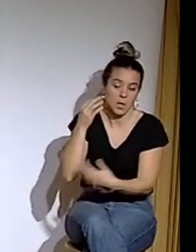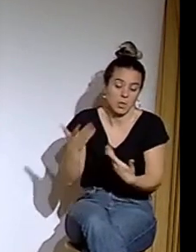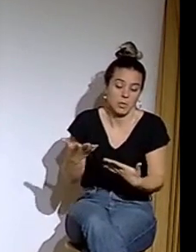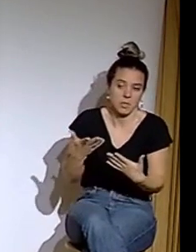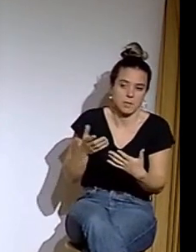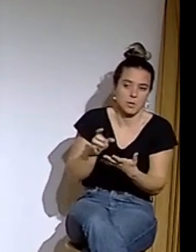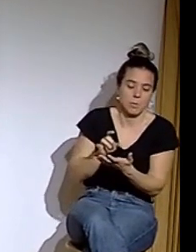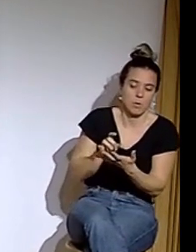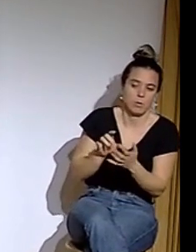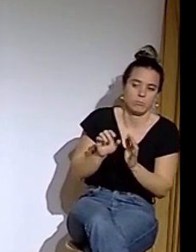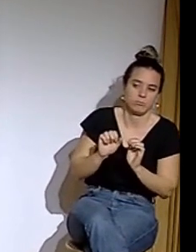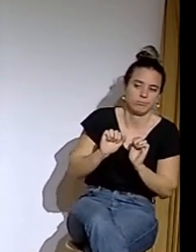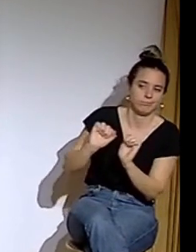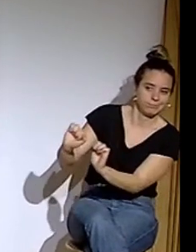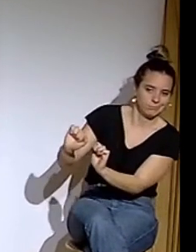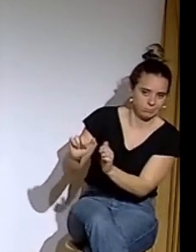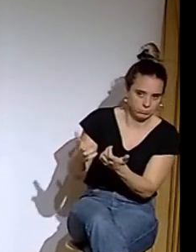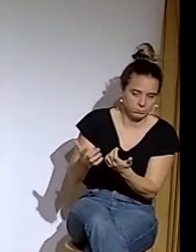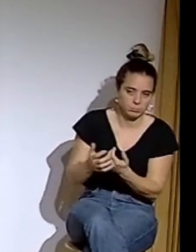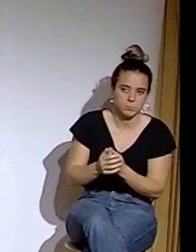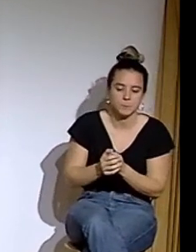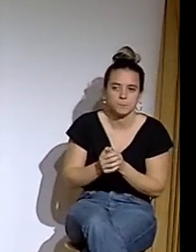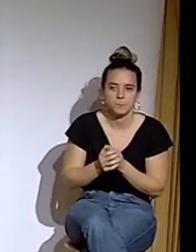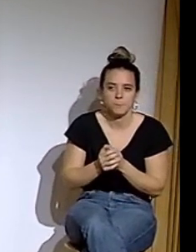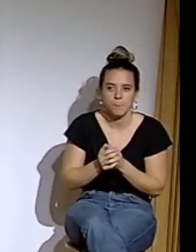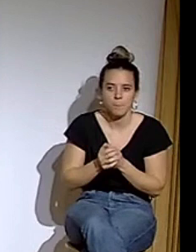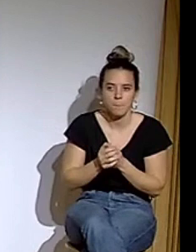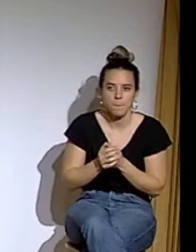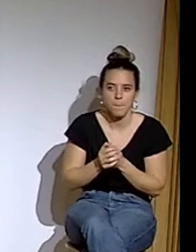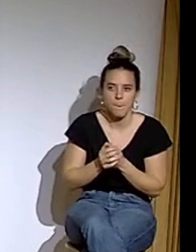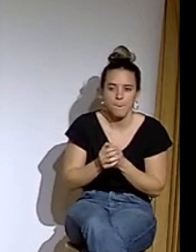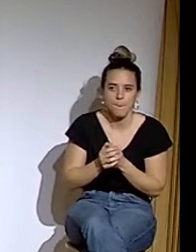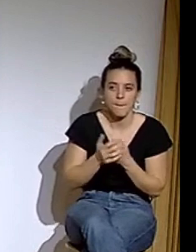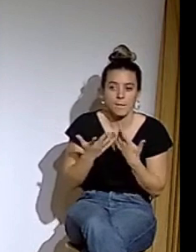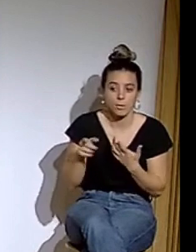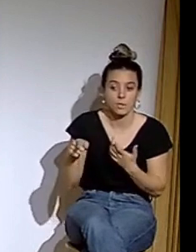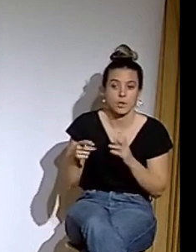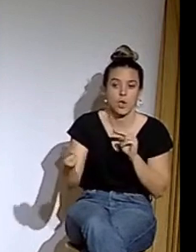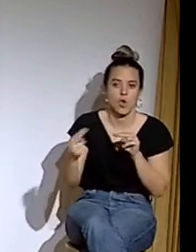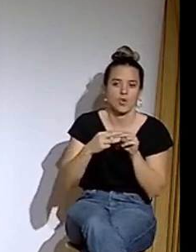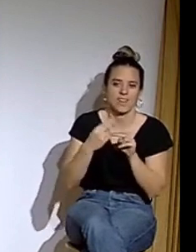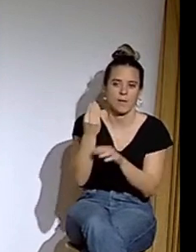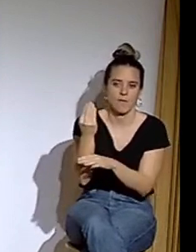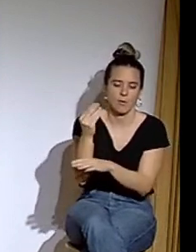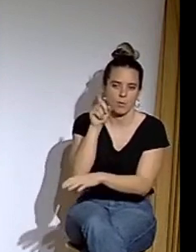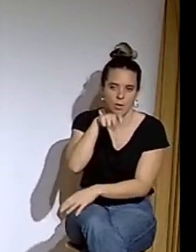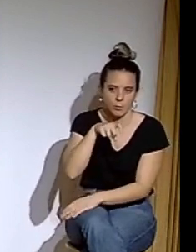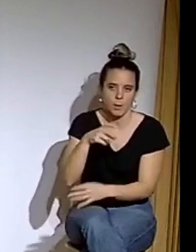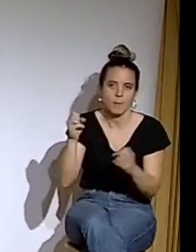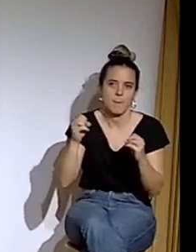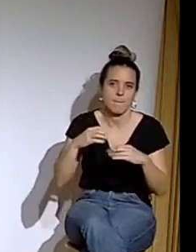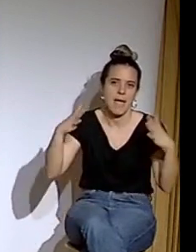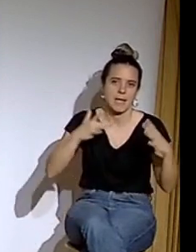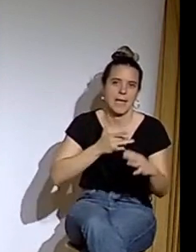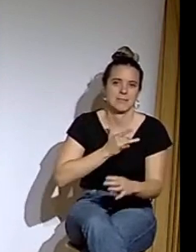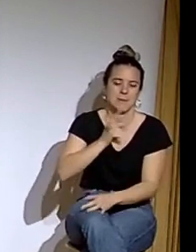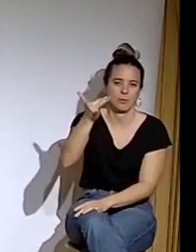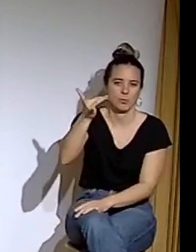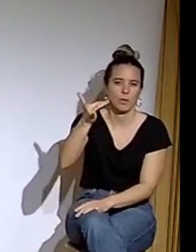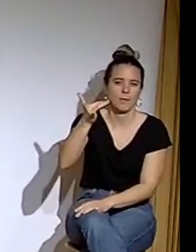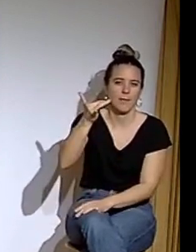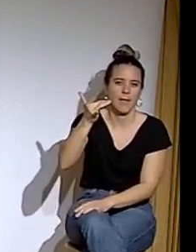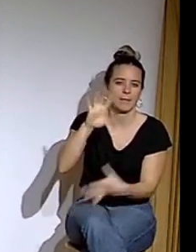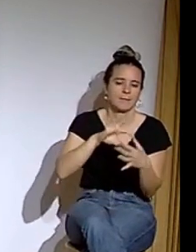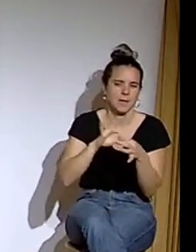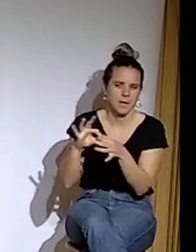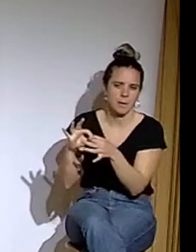para mí eso también conecta con con la figura de la bruja porque la magia la espiritualidad tiene mucho que ver